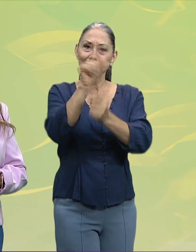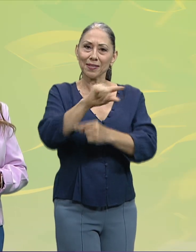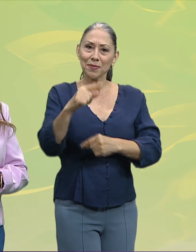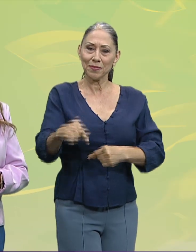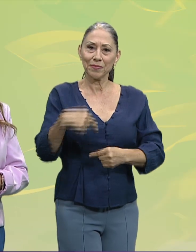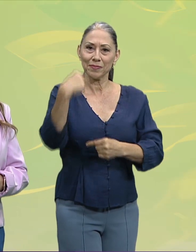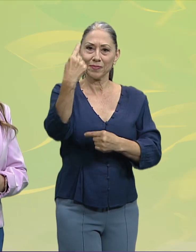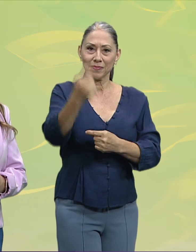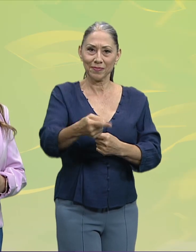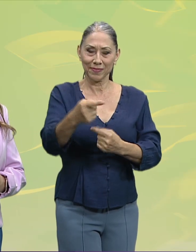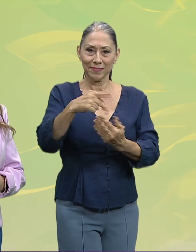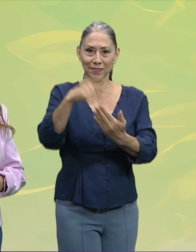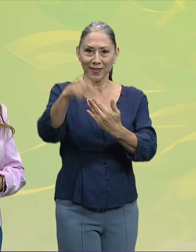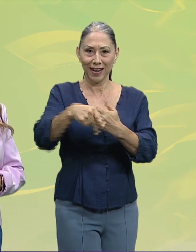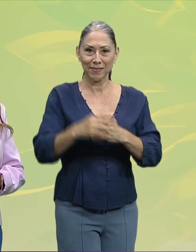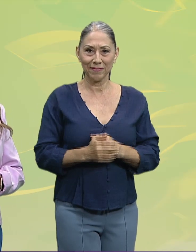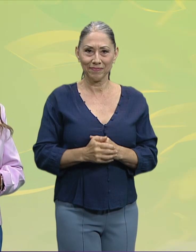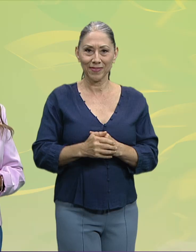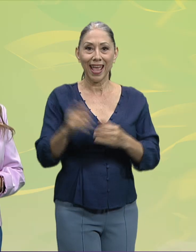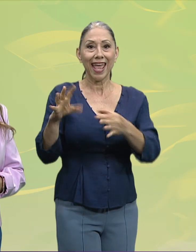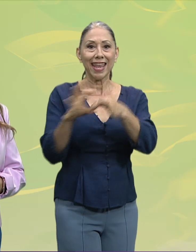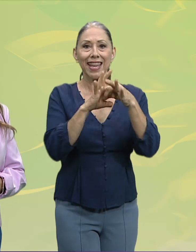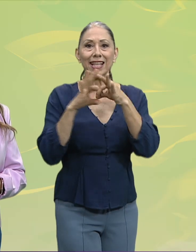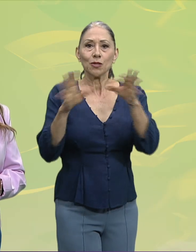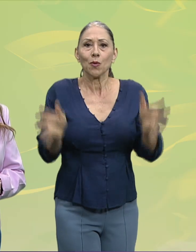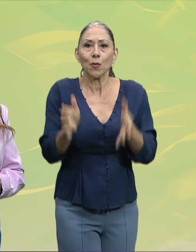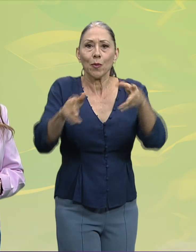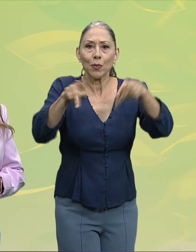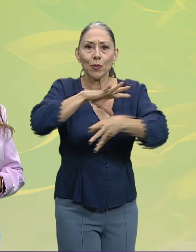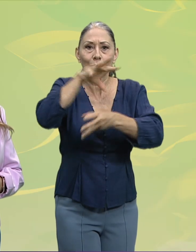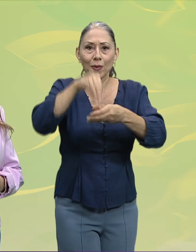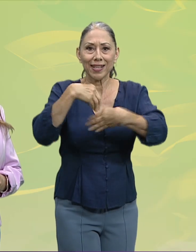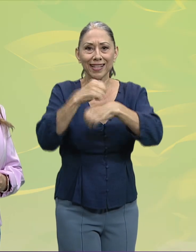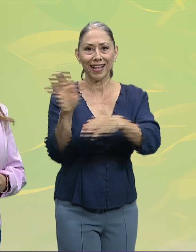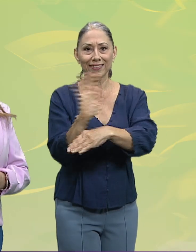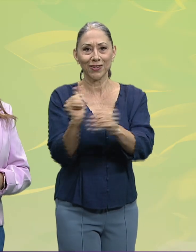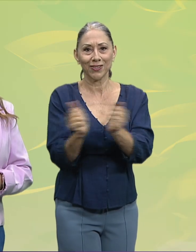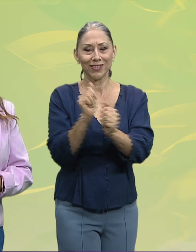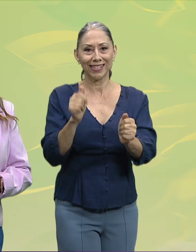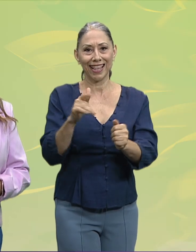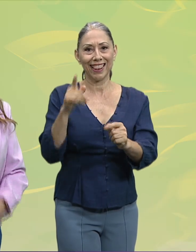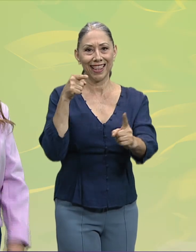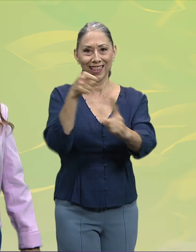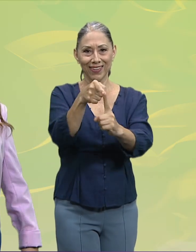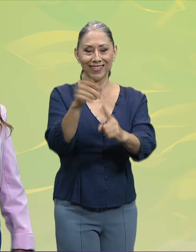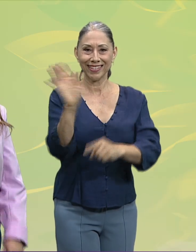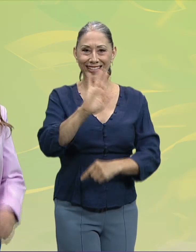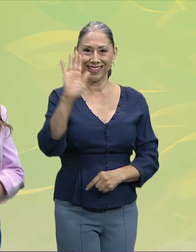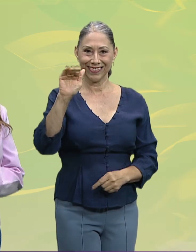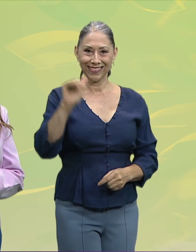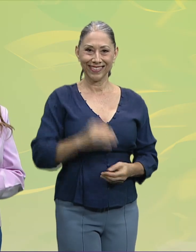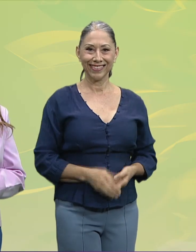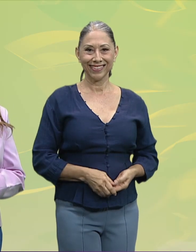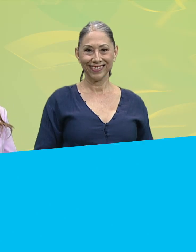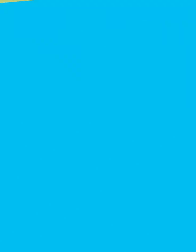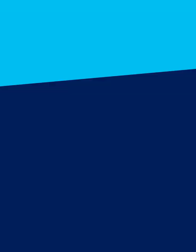encontrarnos en la próxima edición del programa. En Nexos promovemos la inclusión, haciendo televisión con sentido. ¡Chao!